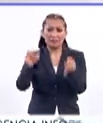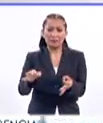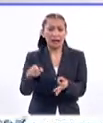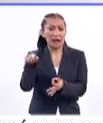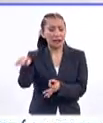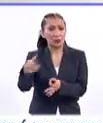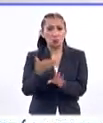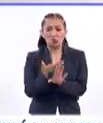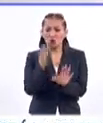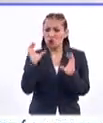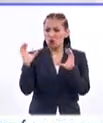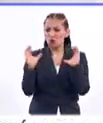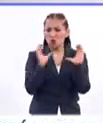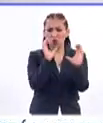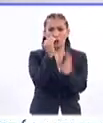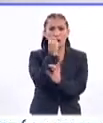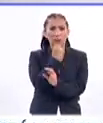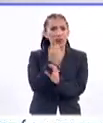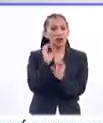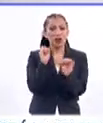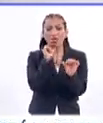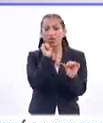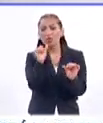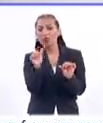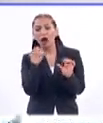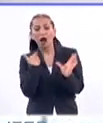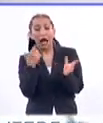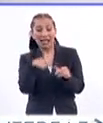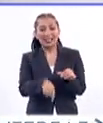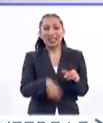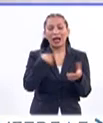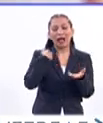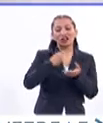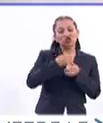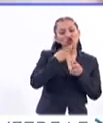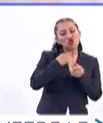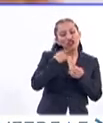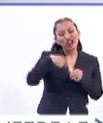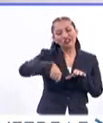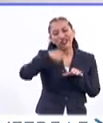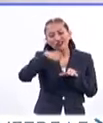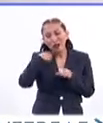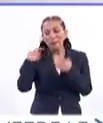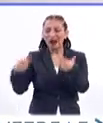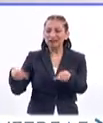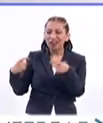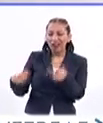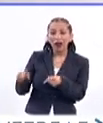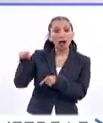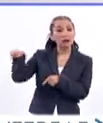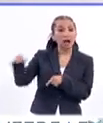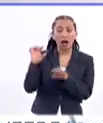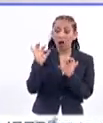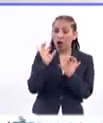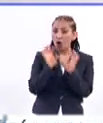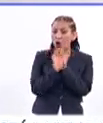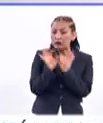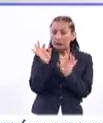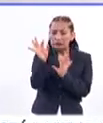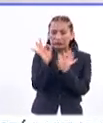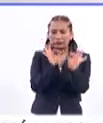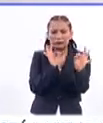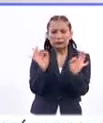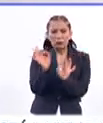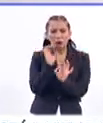Entonces, ellos son muy cuidadosos también en la comida. No comen, que acá nosotros el postre, acá bien el pastel y todo. Allá cositas muy